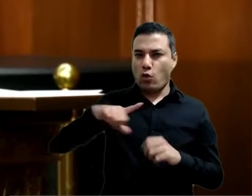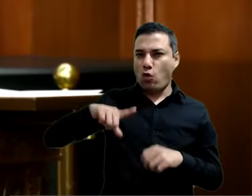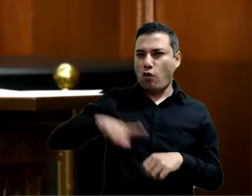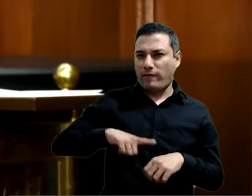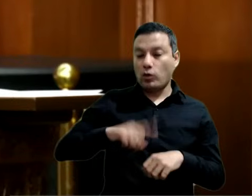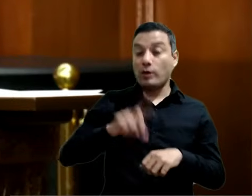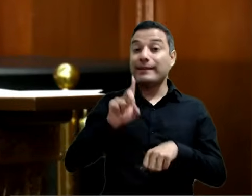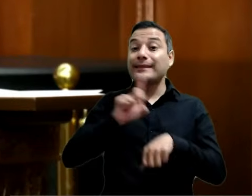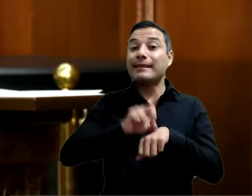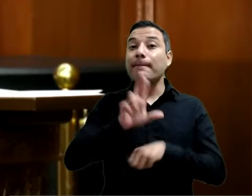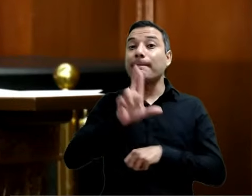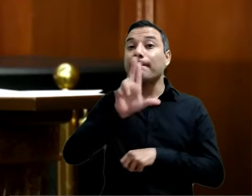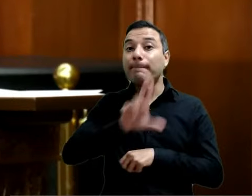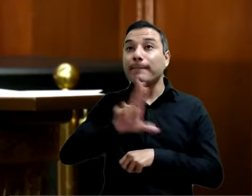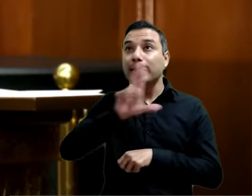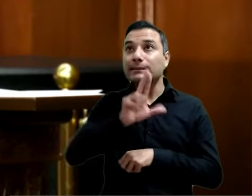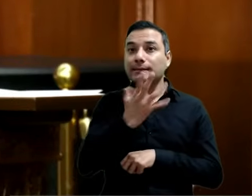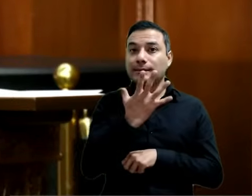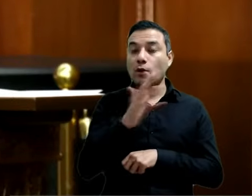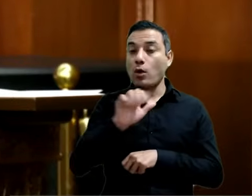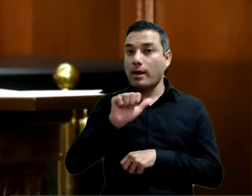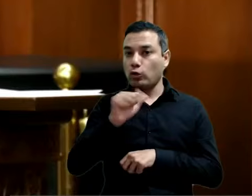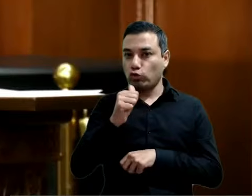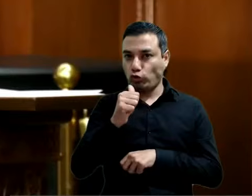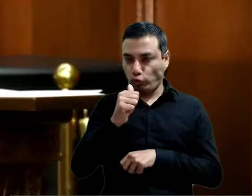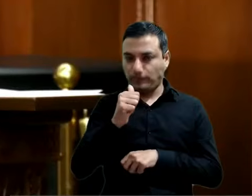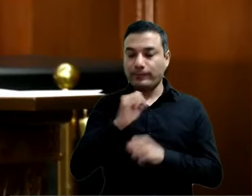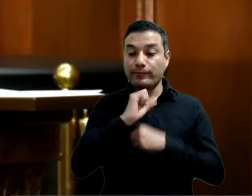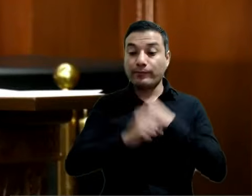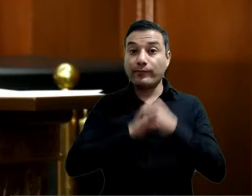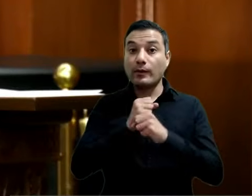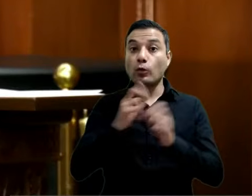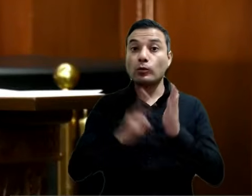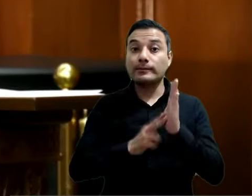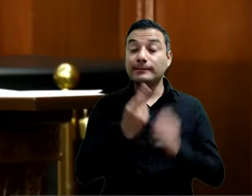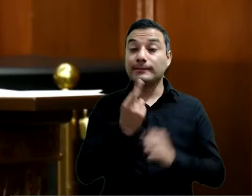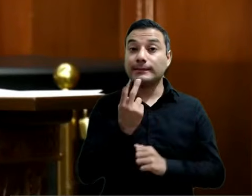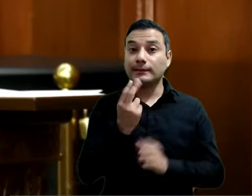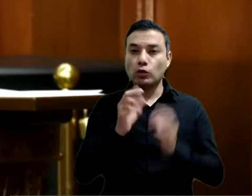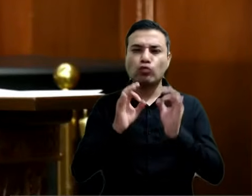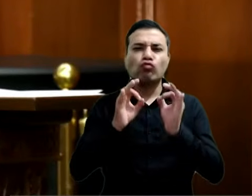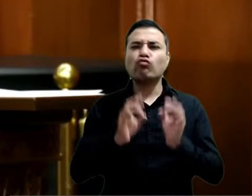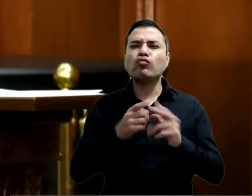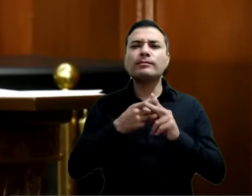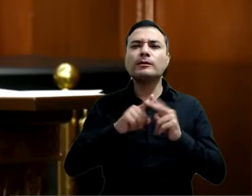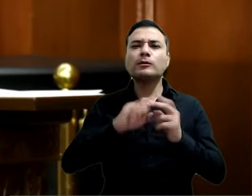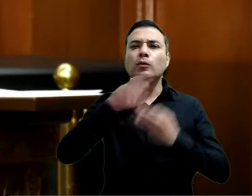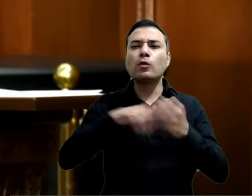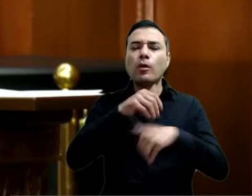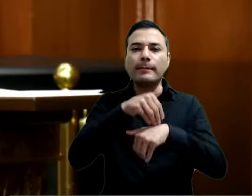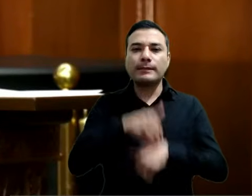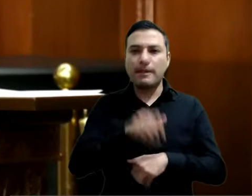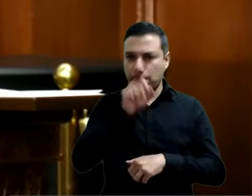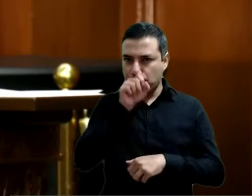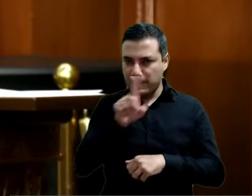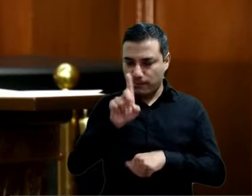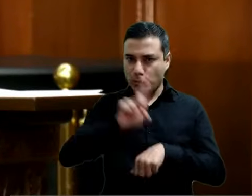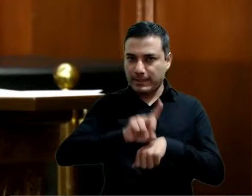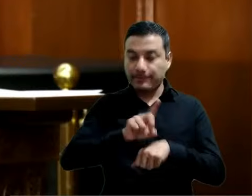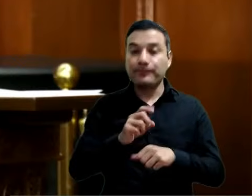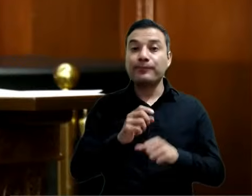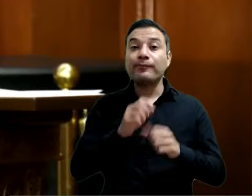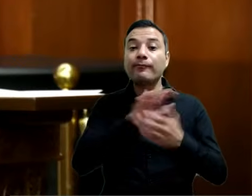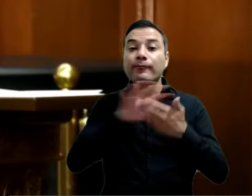día martes 5 de agosto del año 2025 y entrará en vigor el citado día, dado en el